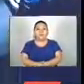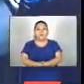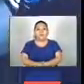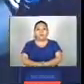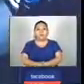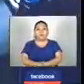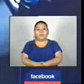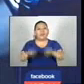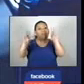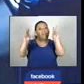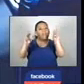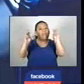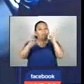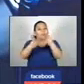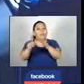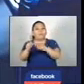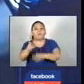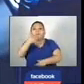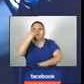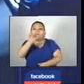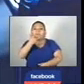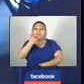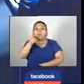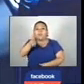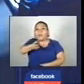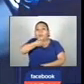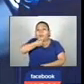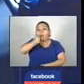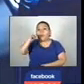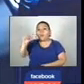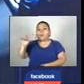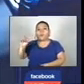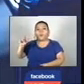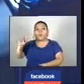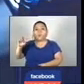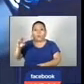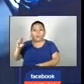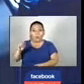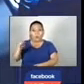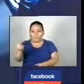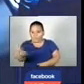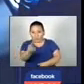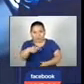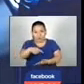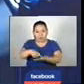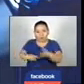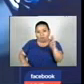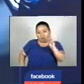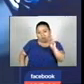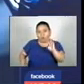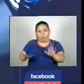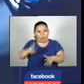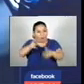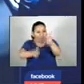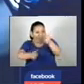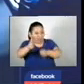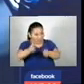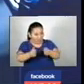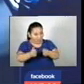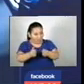Y en la sección Olores y Sabores, el periodista Julio Guevara nos cuenta que cientos de capitalinos prefieren desayunar con leche,